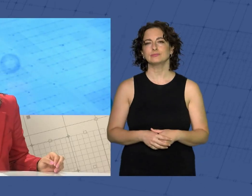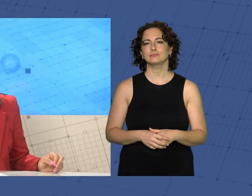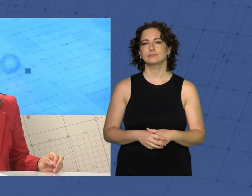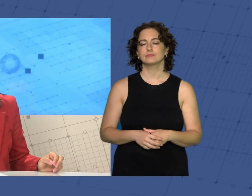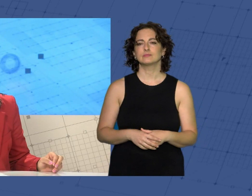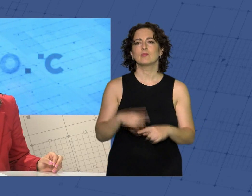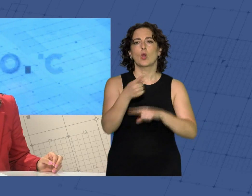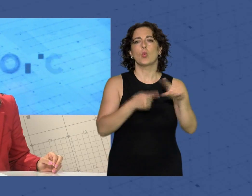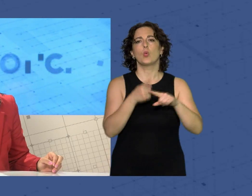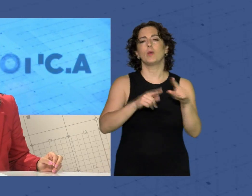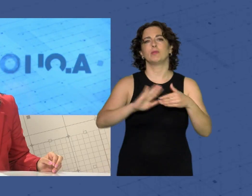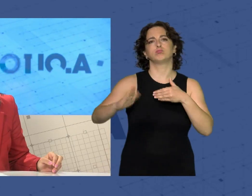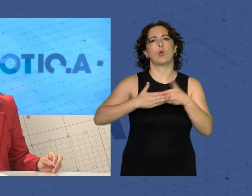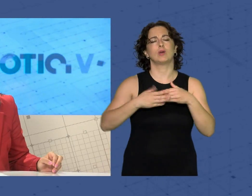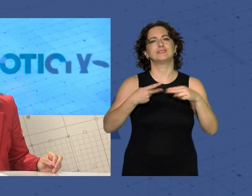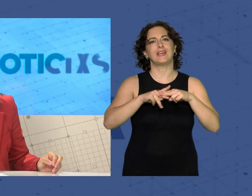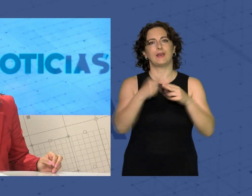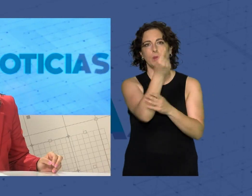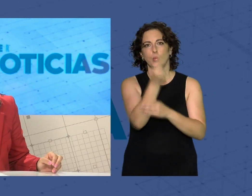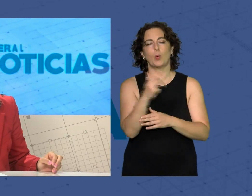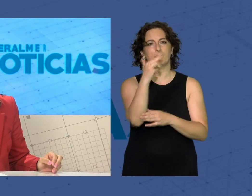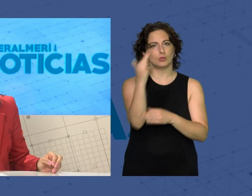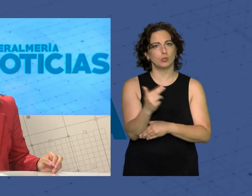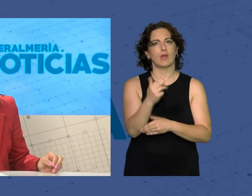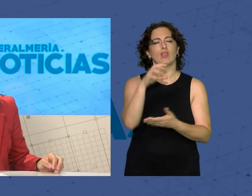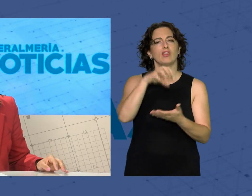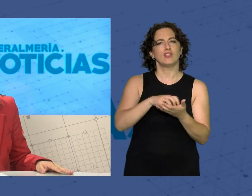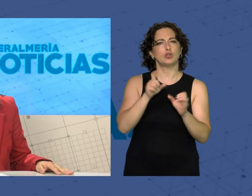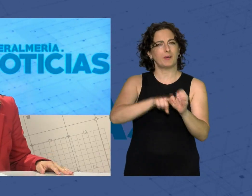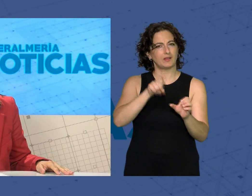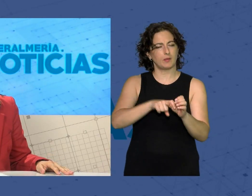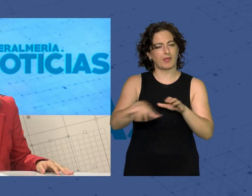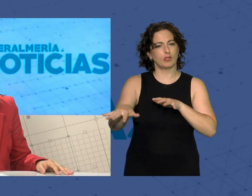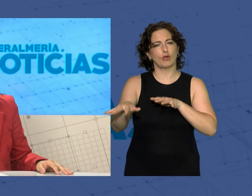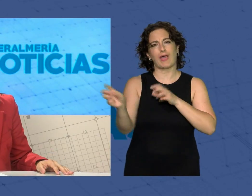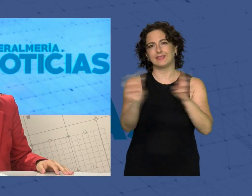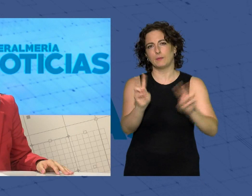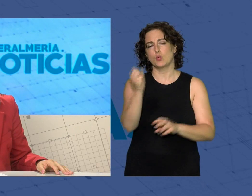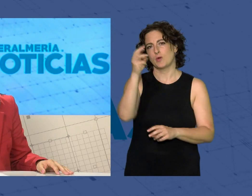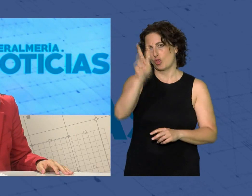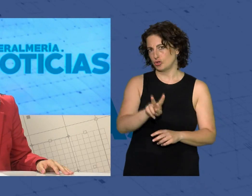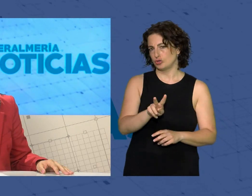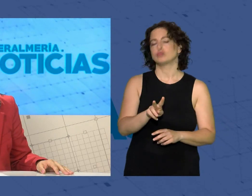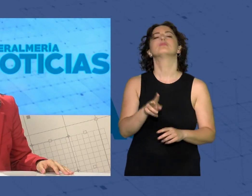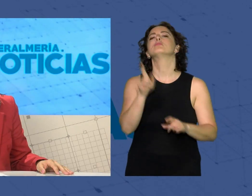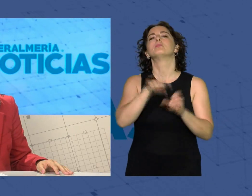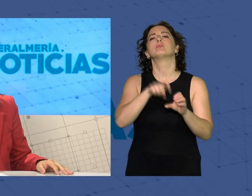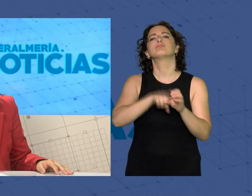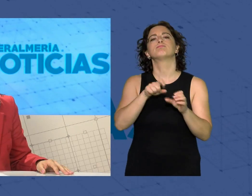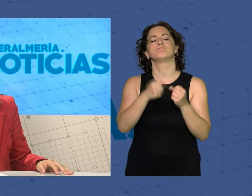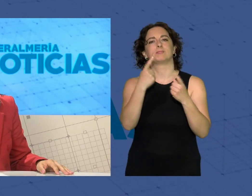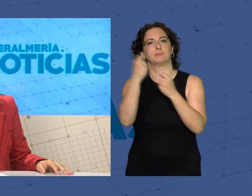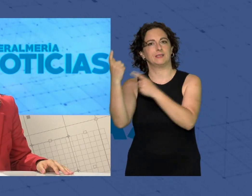el jueves se clausuraba el taller de dibujo y pintura del centro de participación activa número 2 en el que han participado miles de